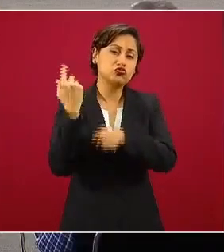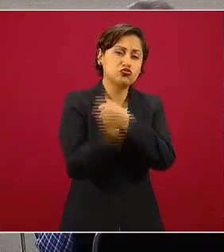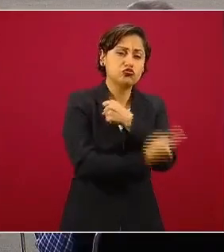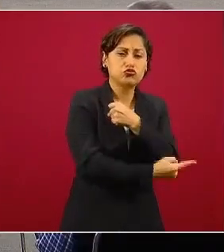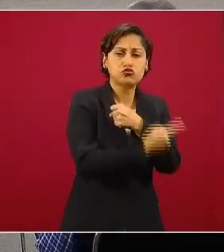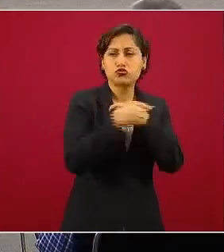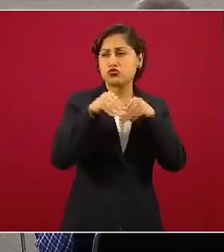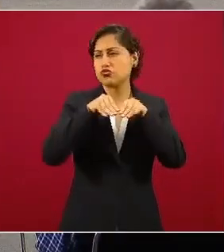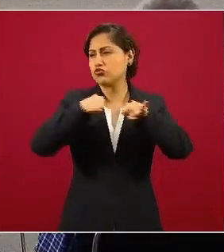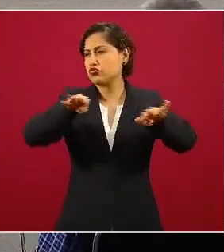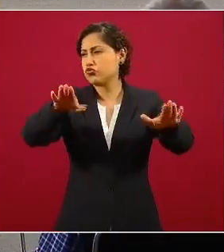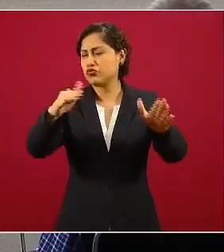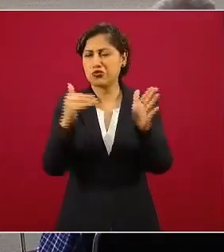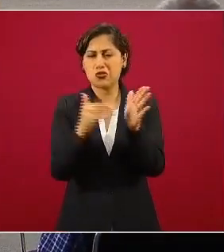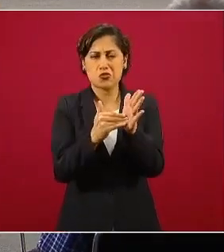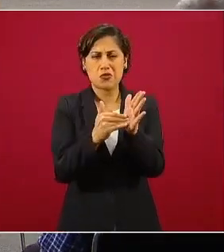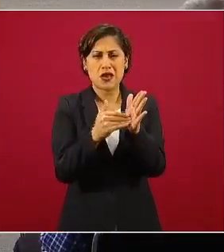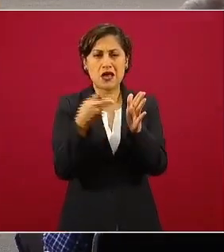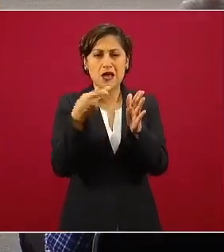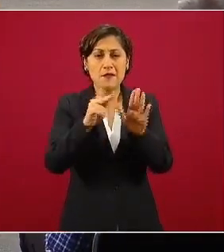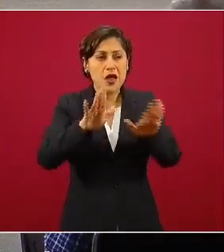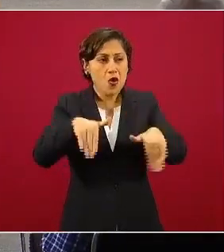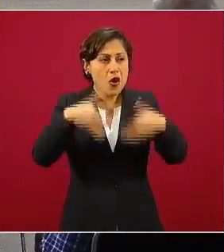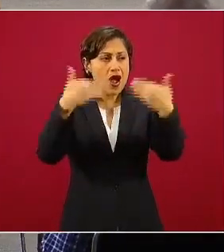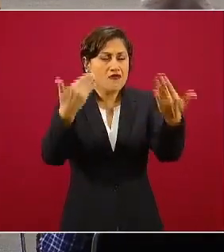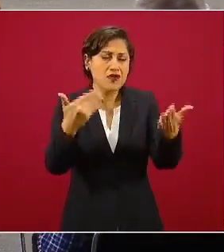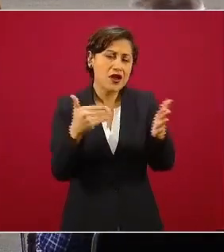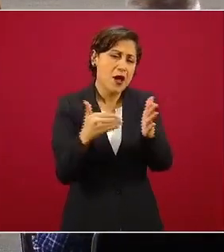millones de defensores